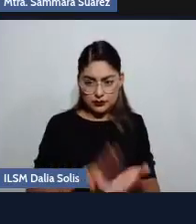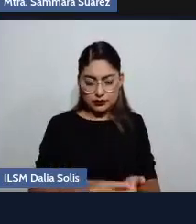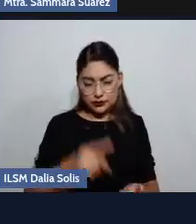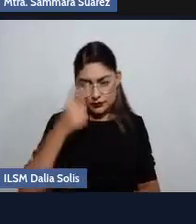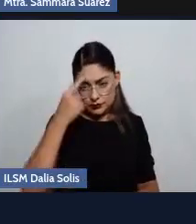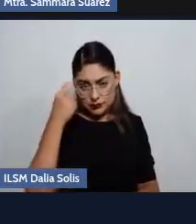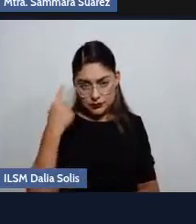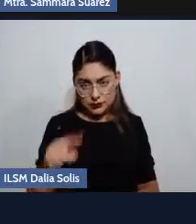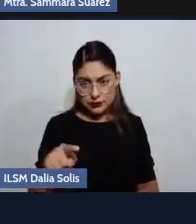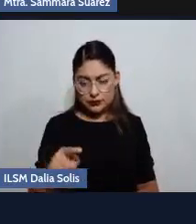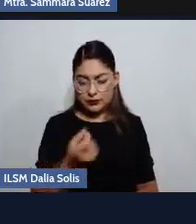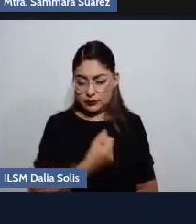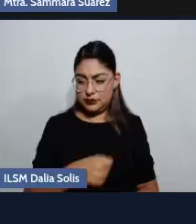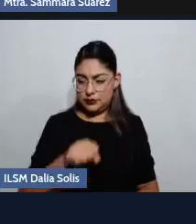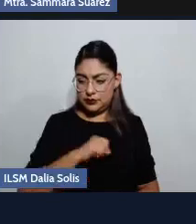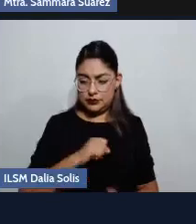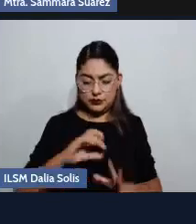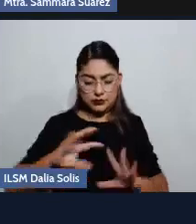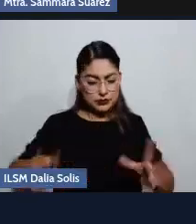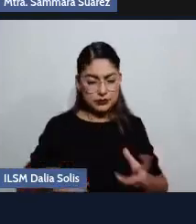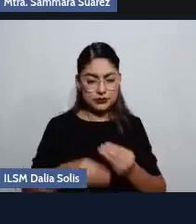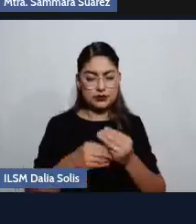salud integral, ¿no?